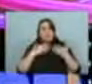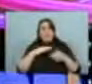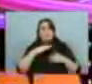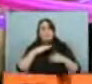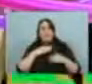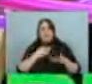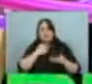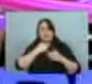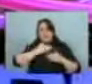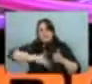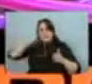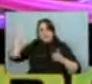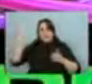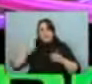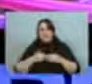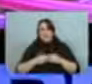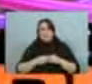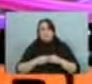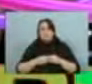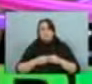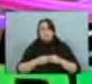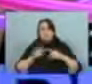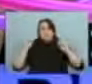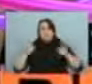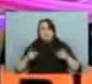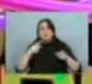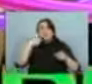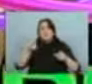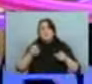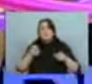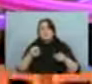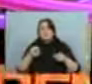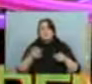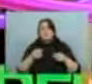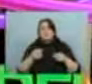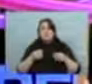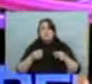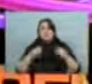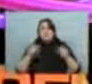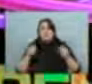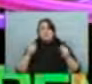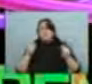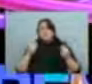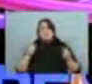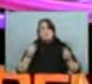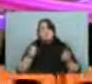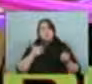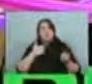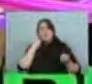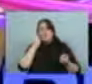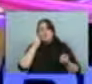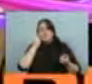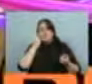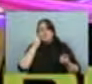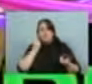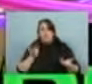el prontuario amoroso de la Lovato también se destaca el ardiente accionar de un voluntarioso Alcides de bolsillo, quien quiso ganarse el derecho a arrastrarle